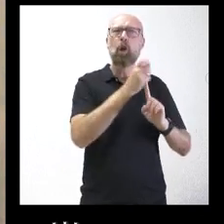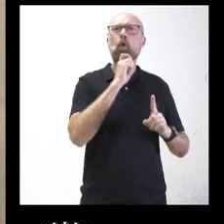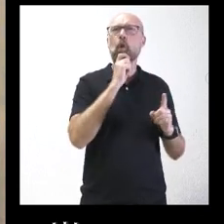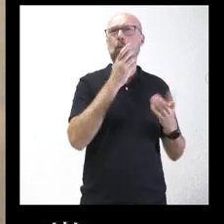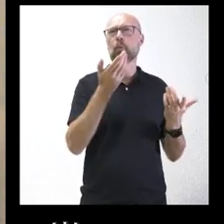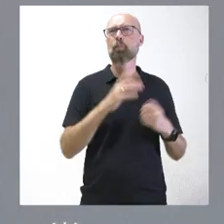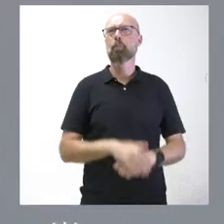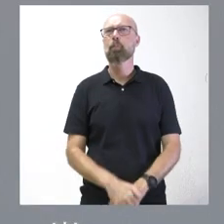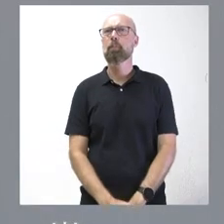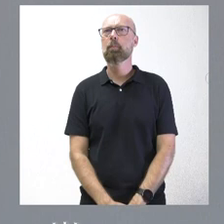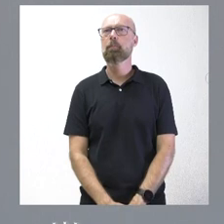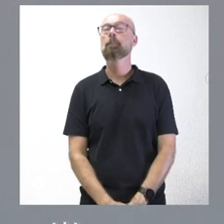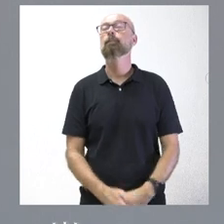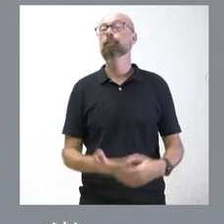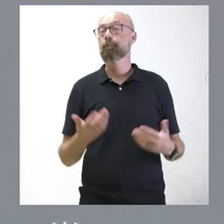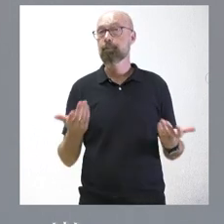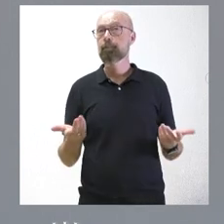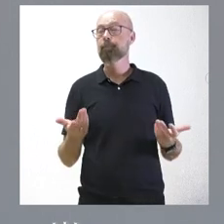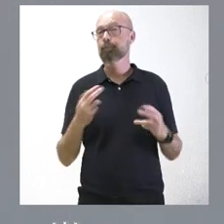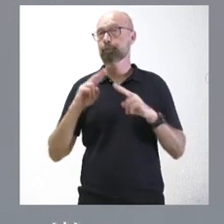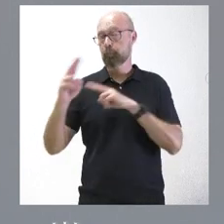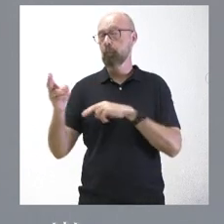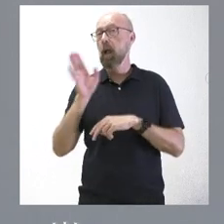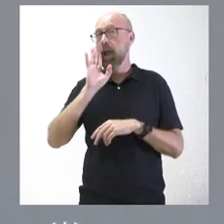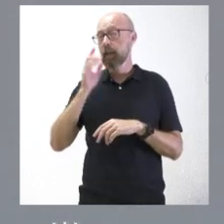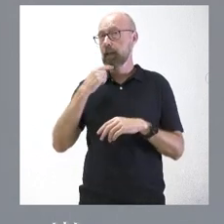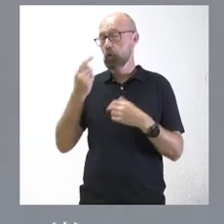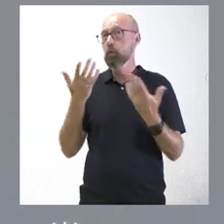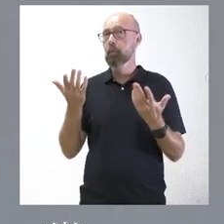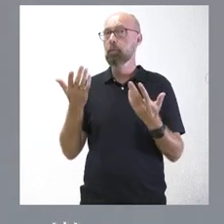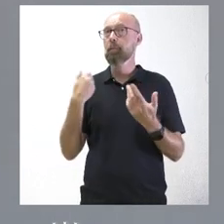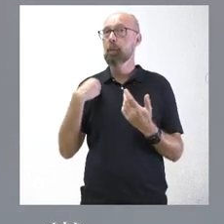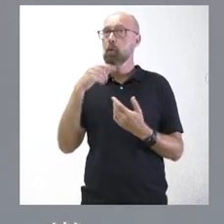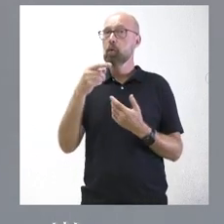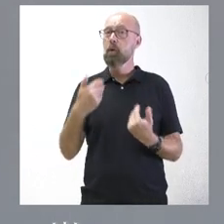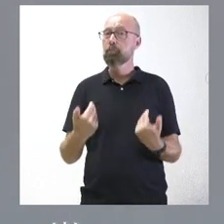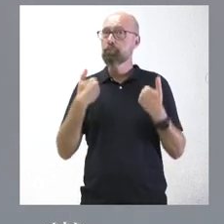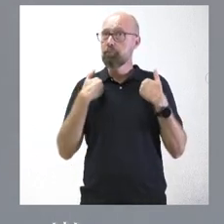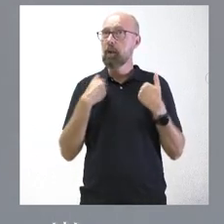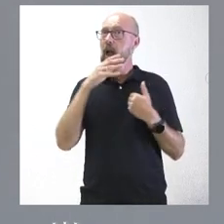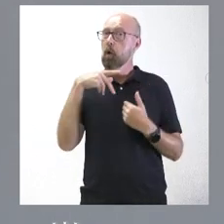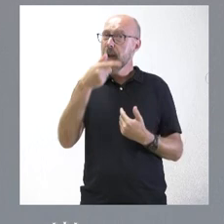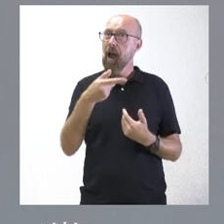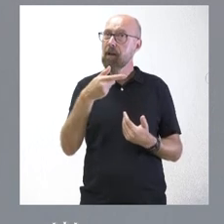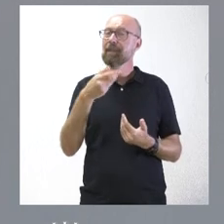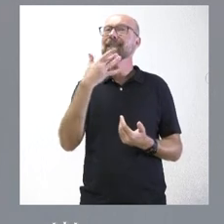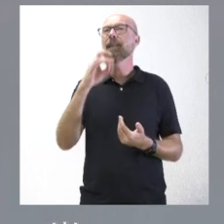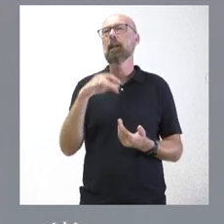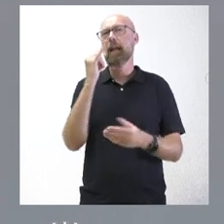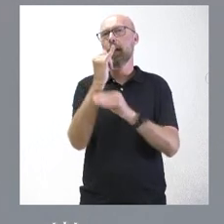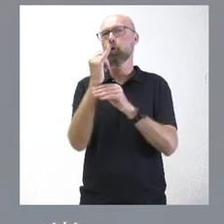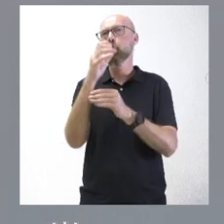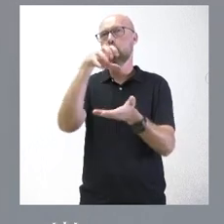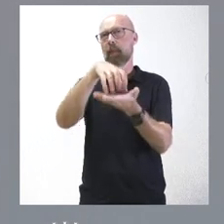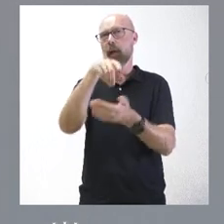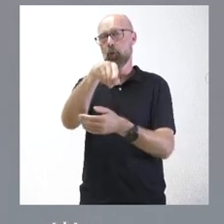médulas pues como le decía anteriormente quien tiene asignada esa función hoy ese es otro de estudios valencianos